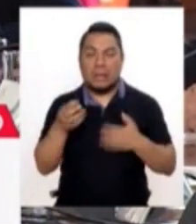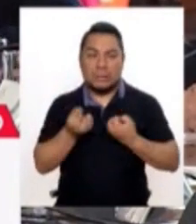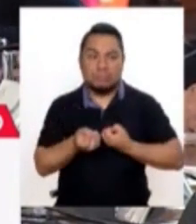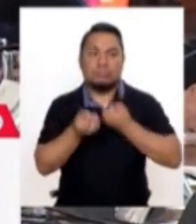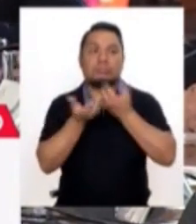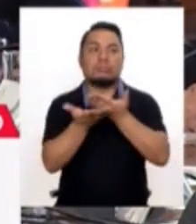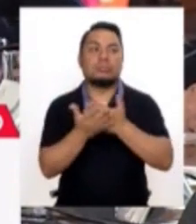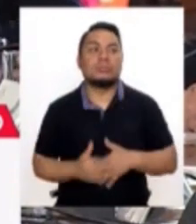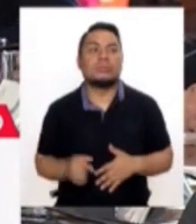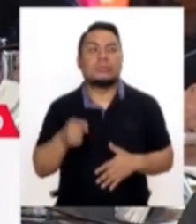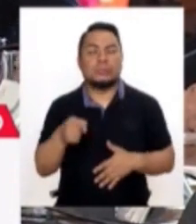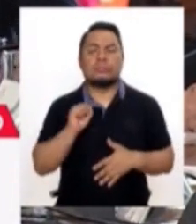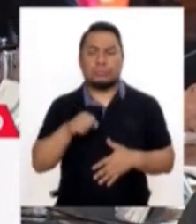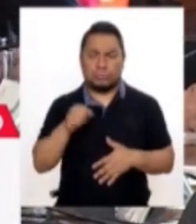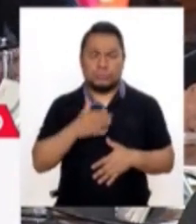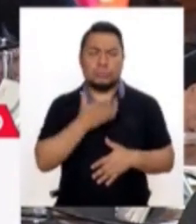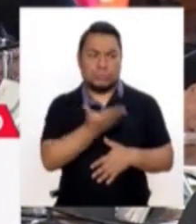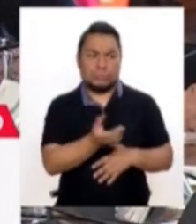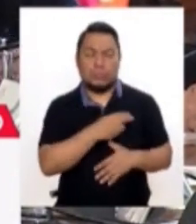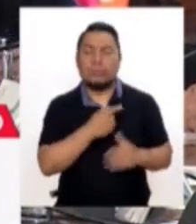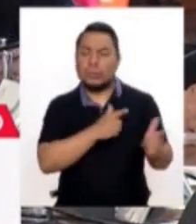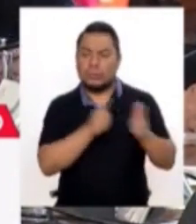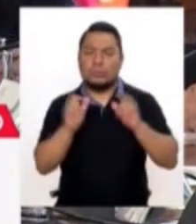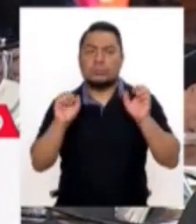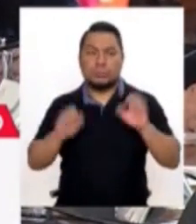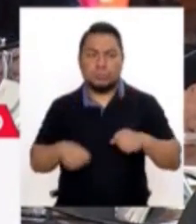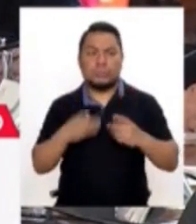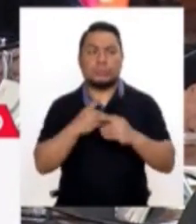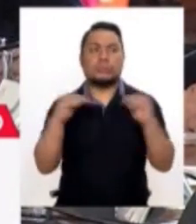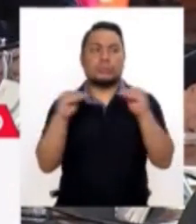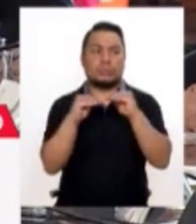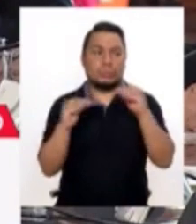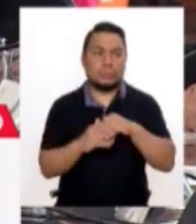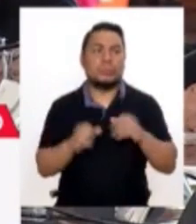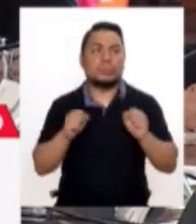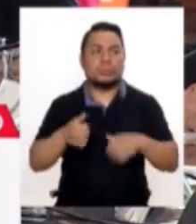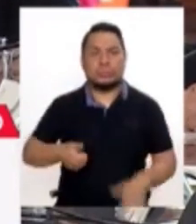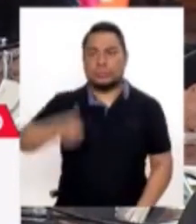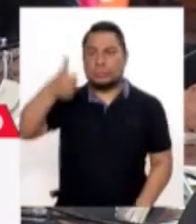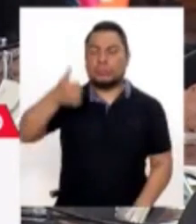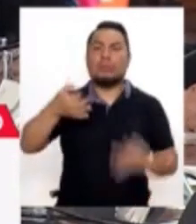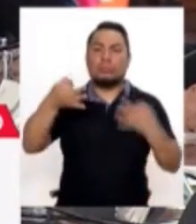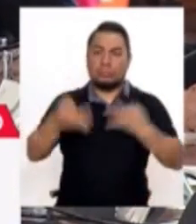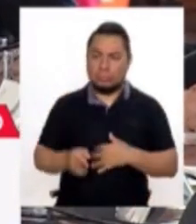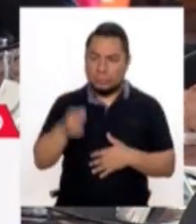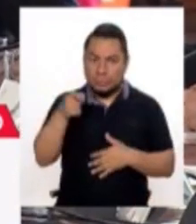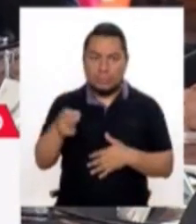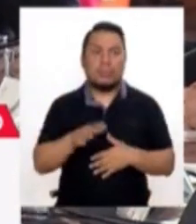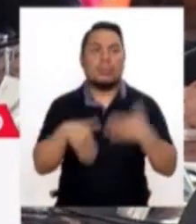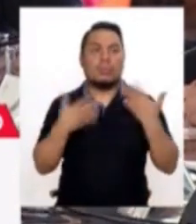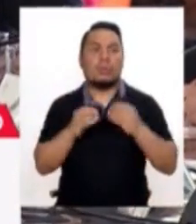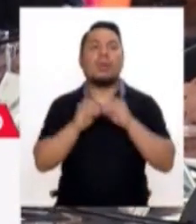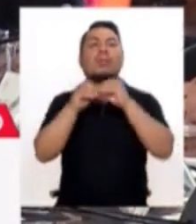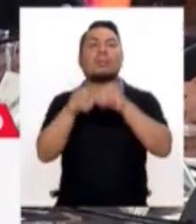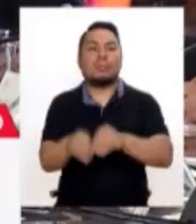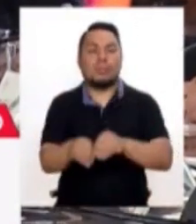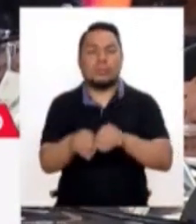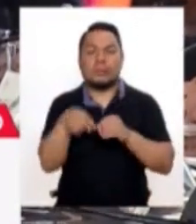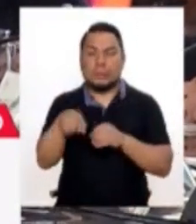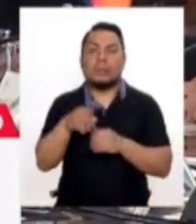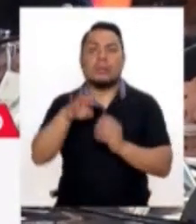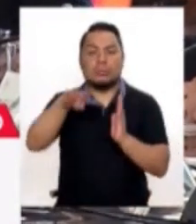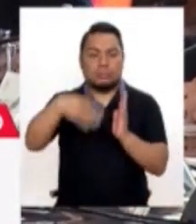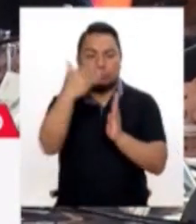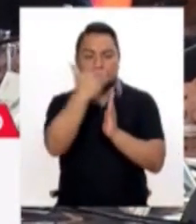expresado esa disposición de un demócrata, de una autoridad legítima para la implementación de